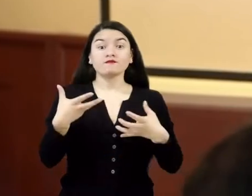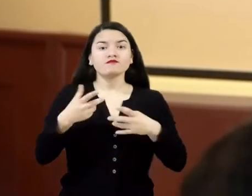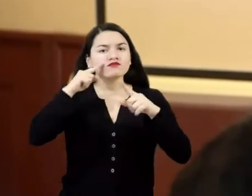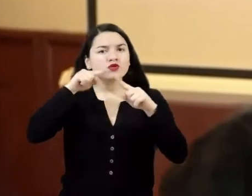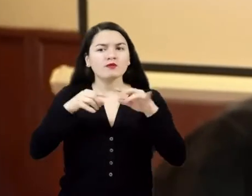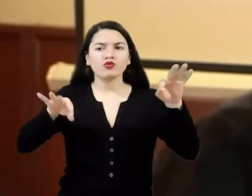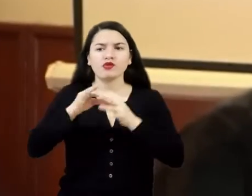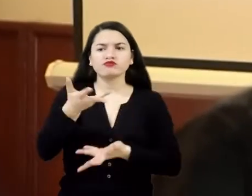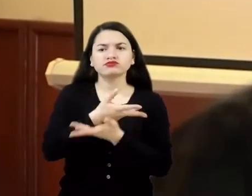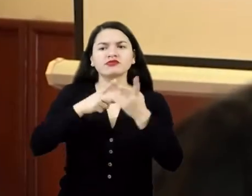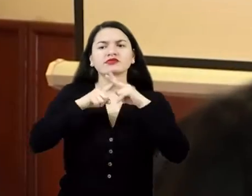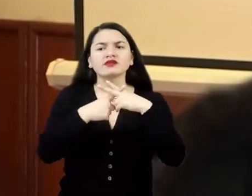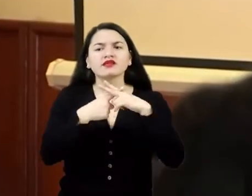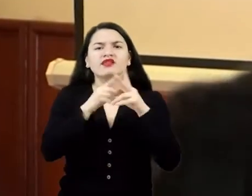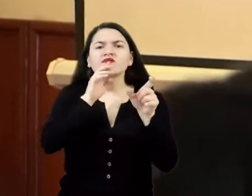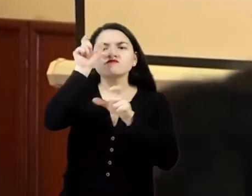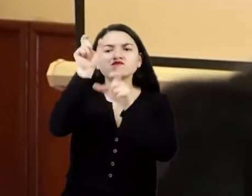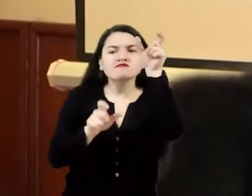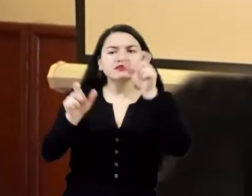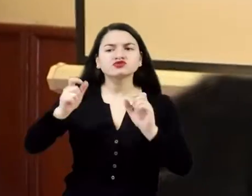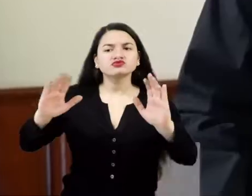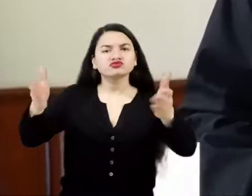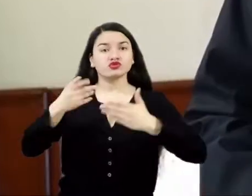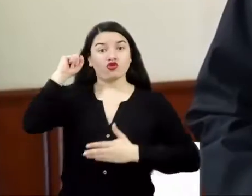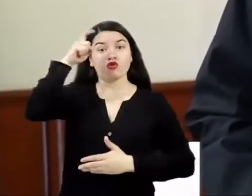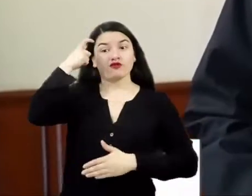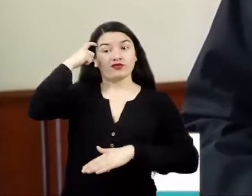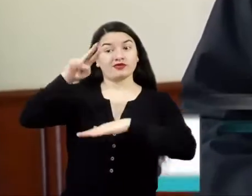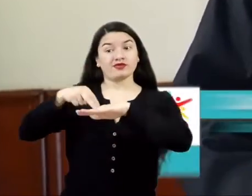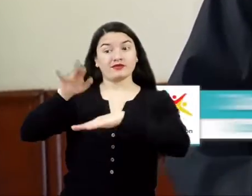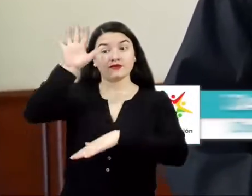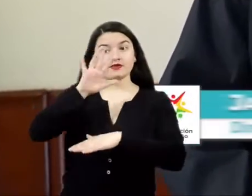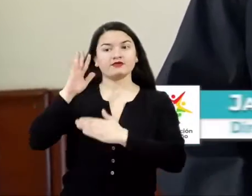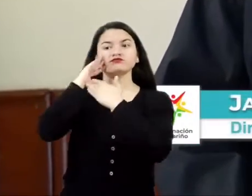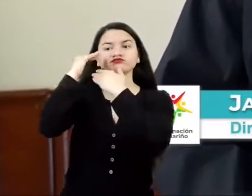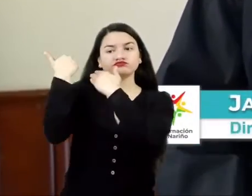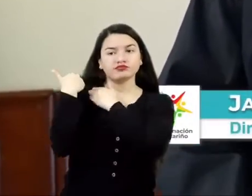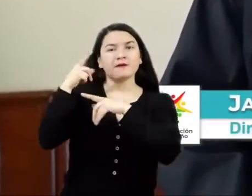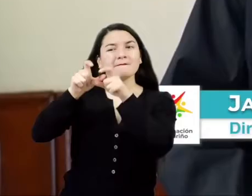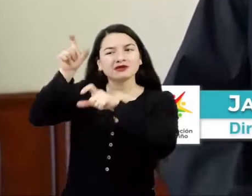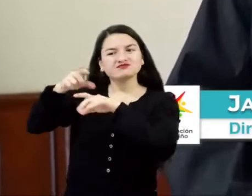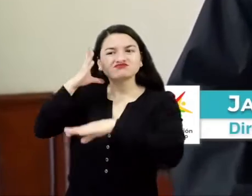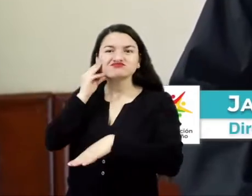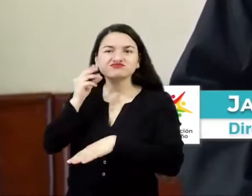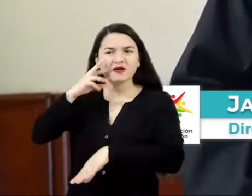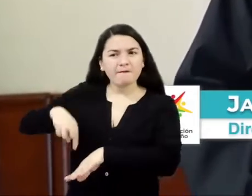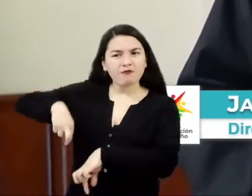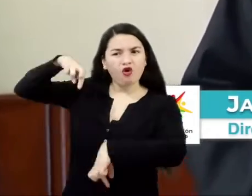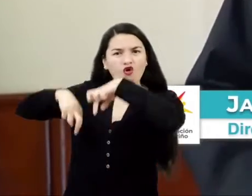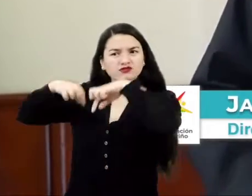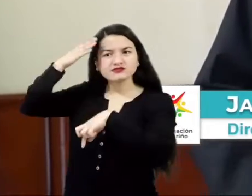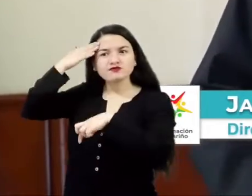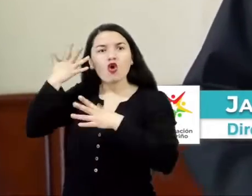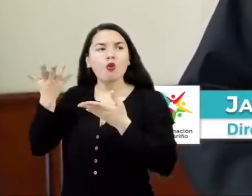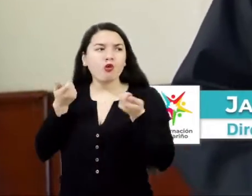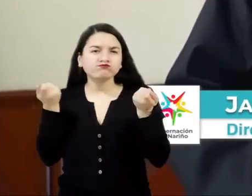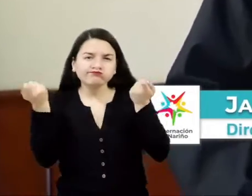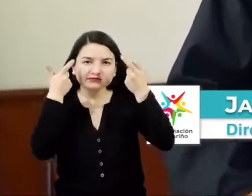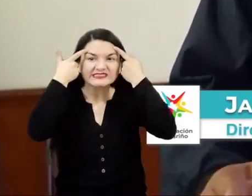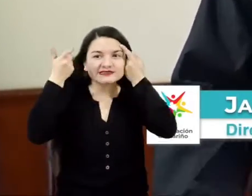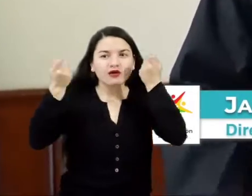de tener una reunión muy importante con los alcaldes y alcaldesas del departamento de Nariño, también con presencia del señor